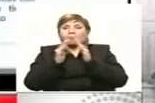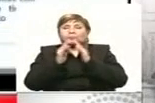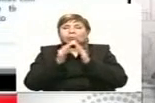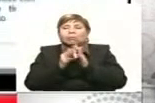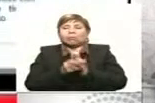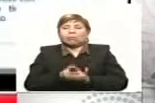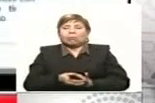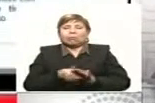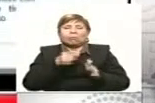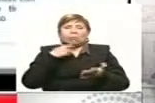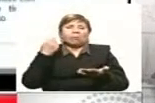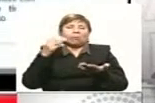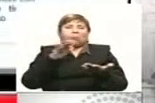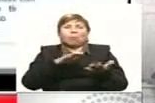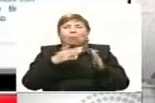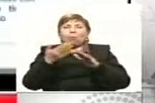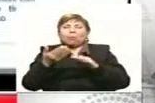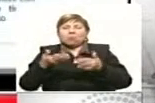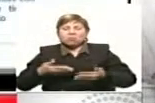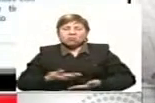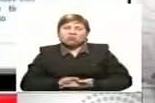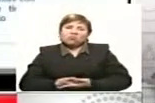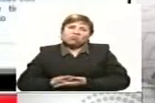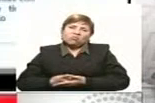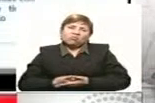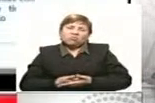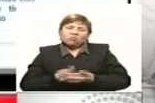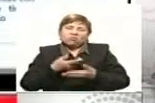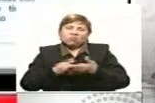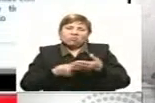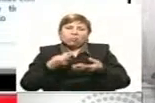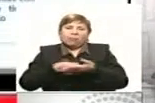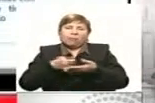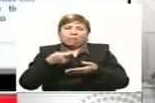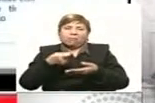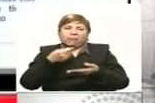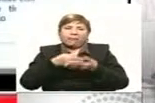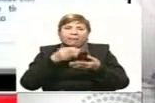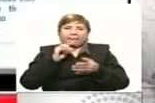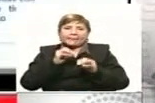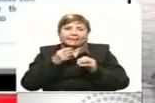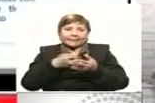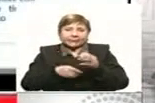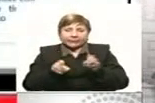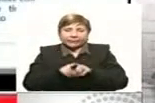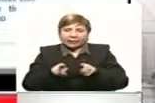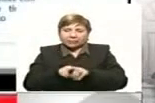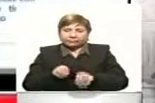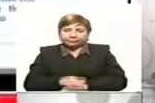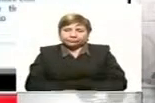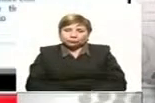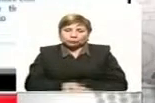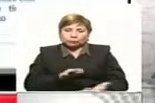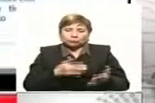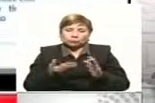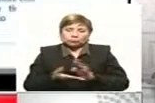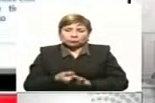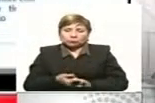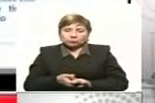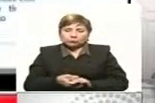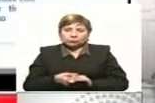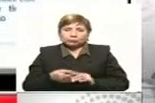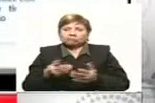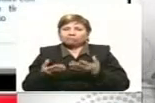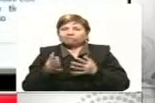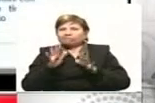de mortalidad neonatal, prácticamente se presupuestó para mantener el mismo nivel de tasa de mortalidad neonatal por 1.000 nacidos